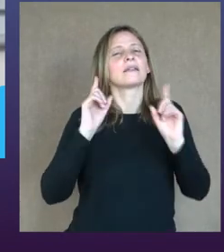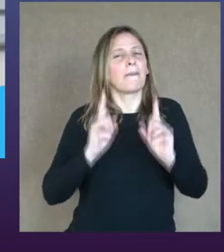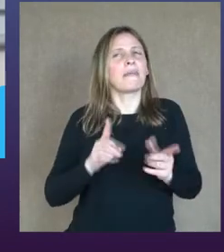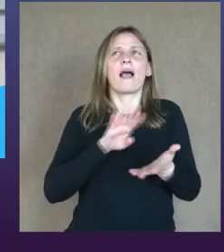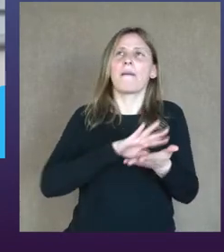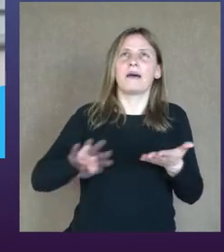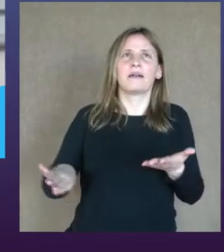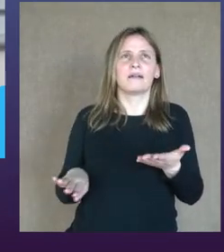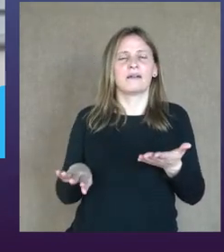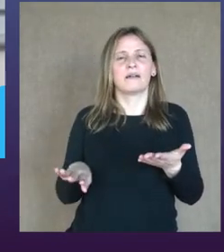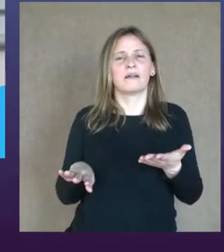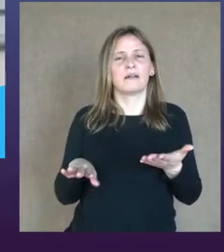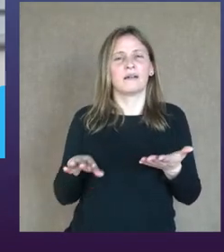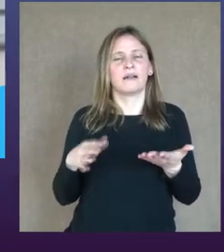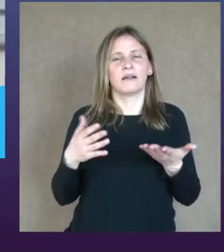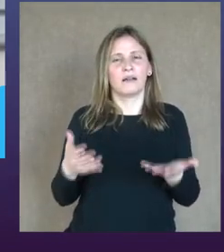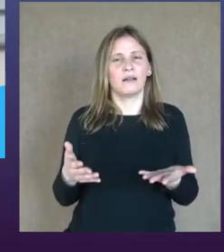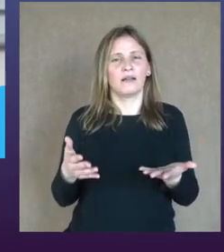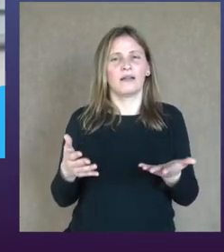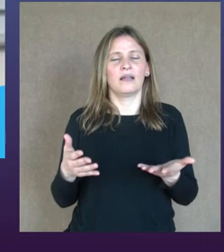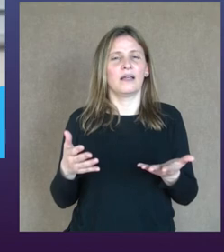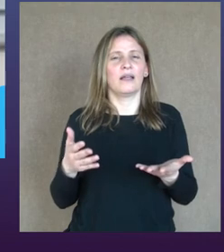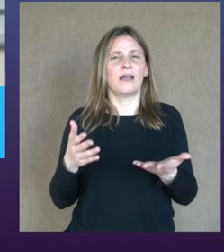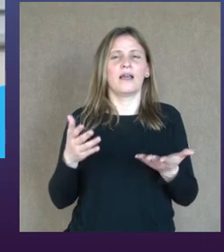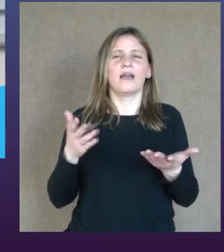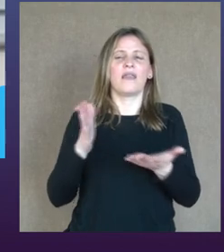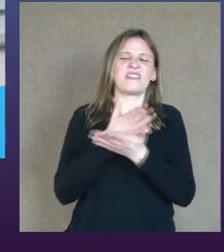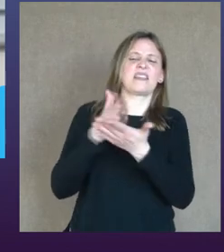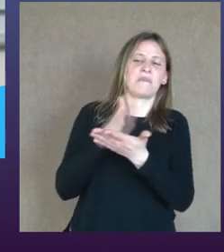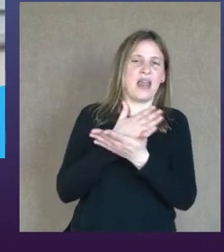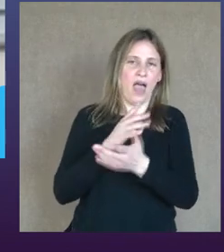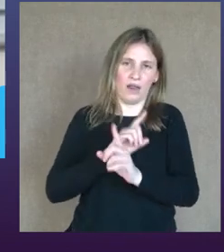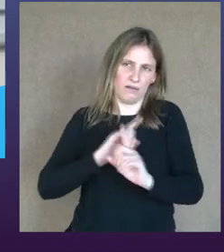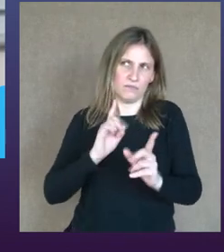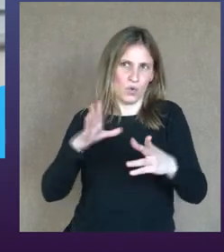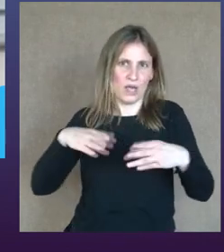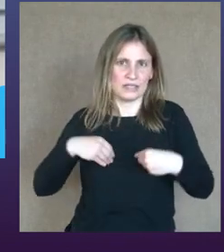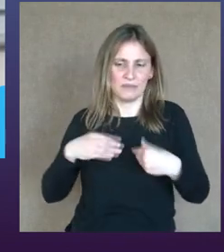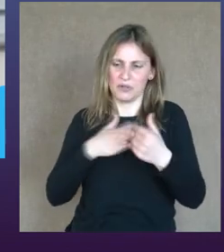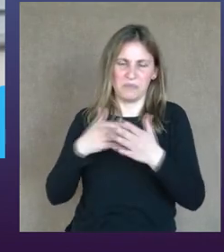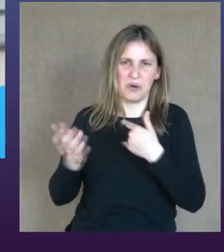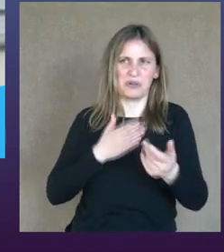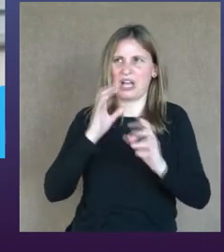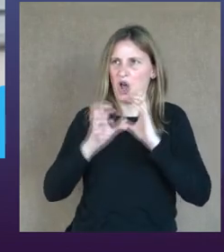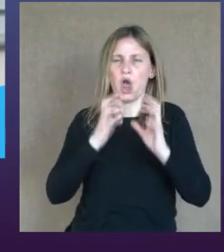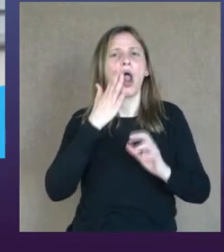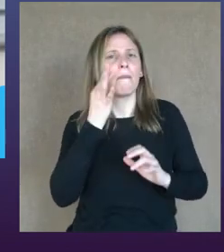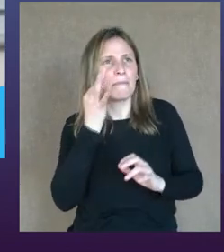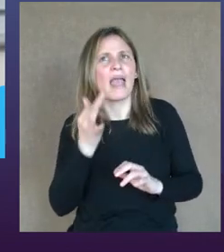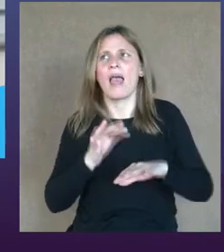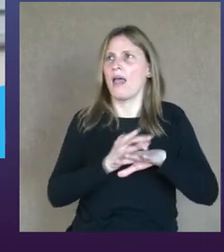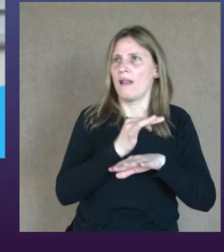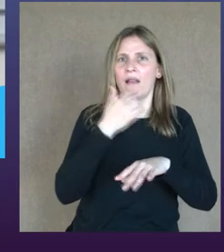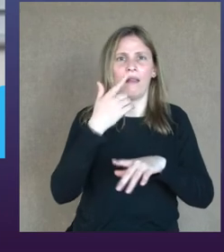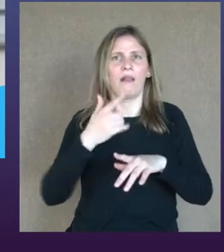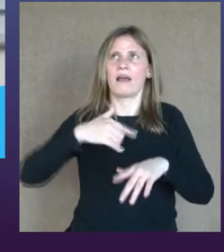allá de todo tipo de discriminación que no es aceptable ni por color, ni por tamaño, ni por forma, supuesto, ni por nada, ¿no?